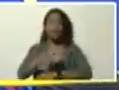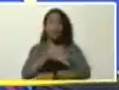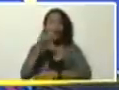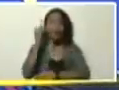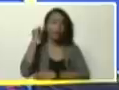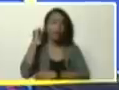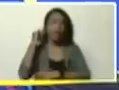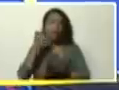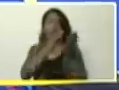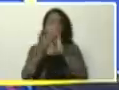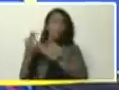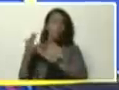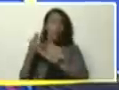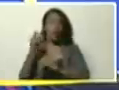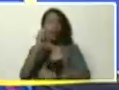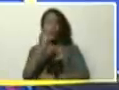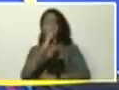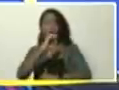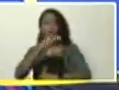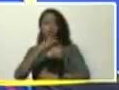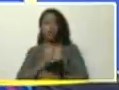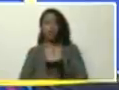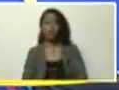comunidad, de las jefas de UVCHEM.